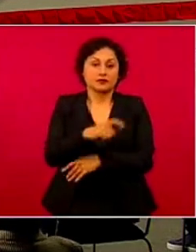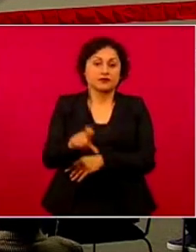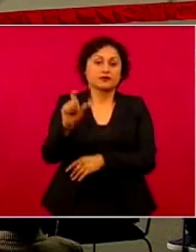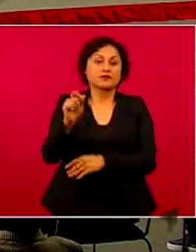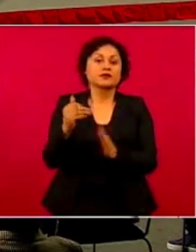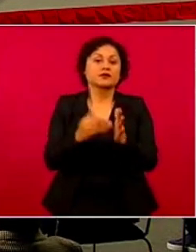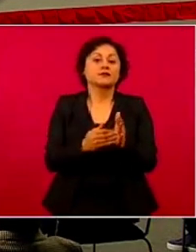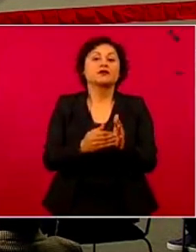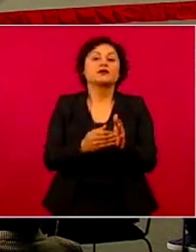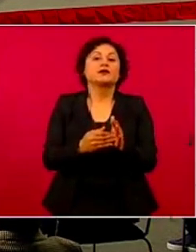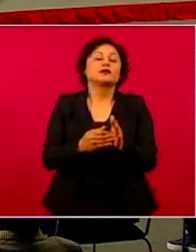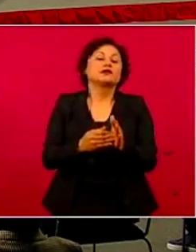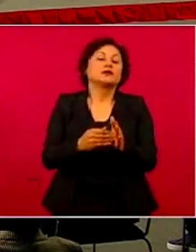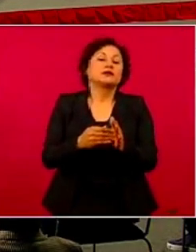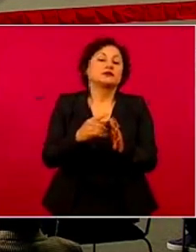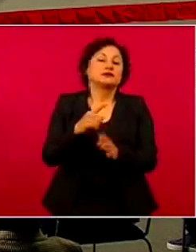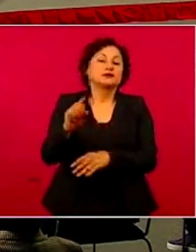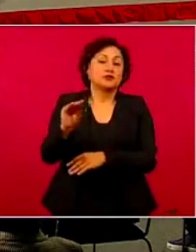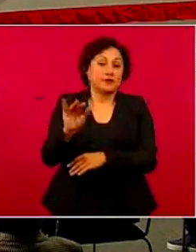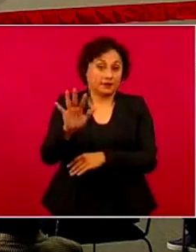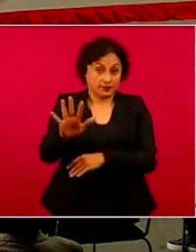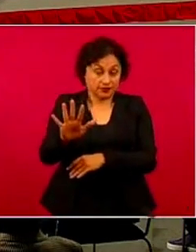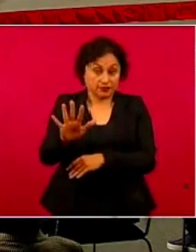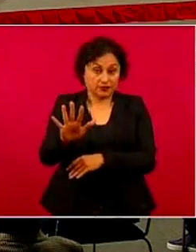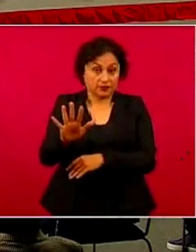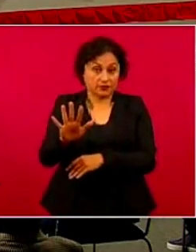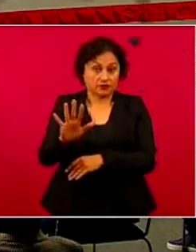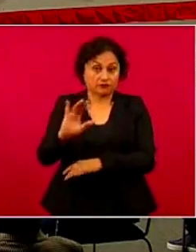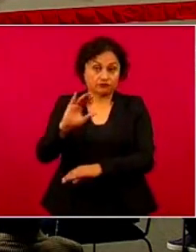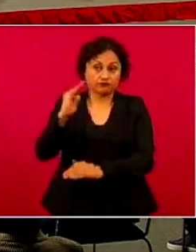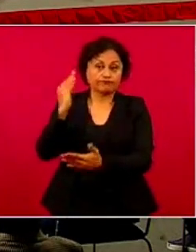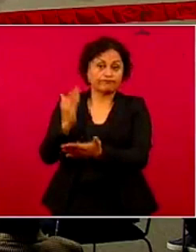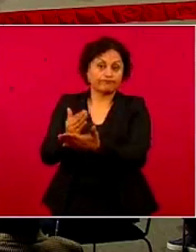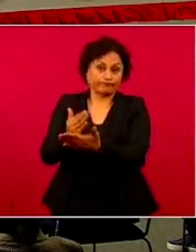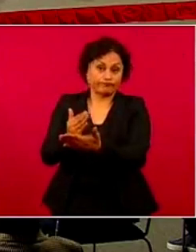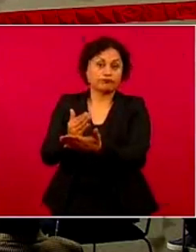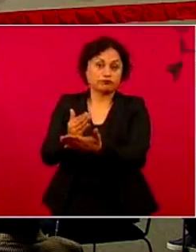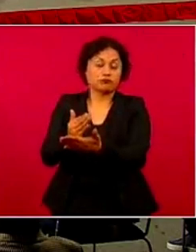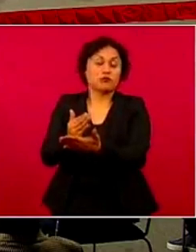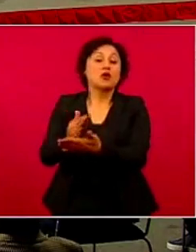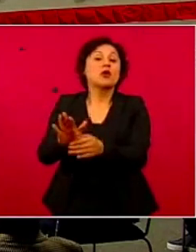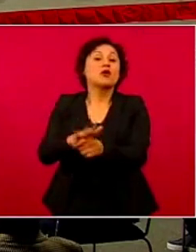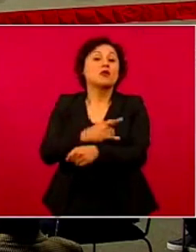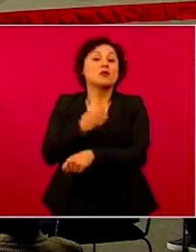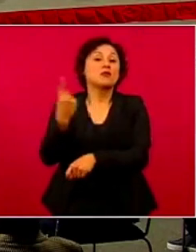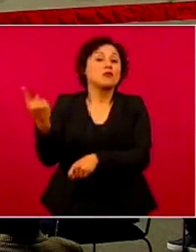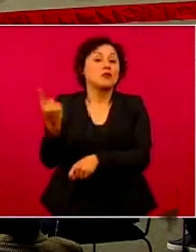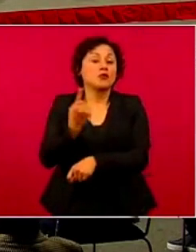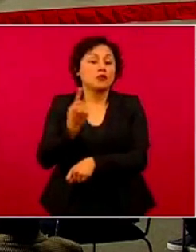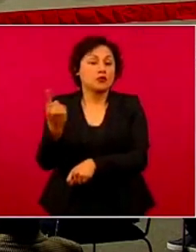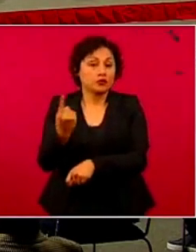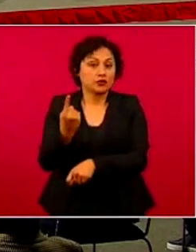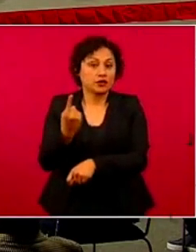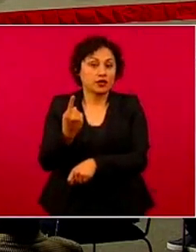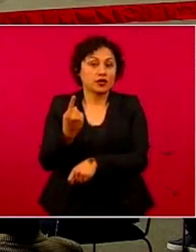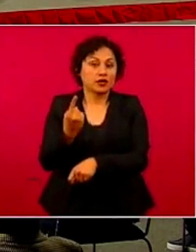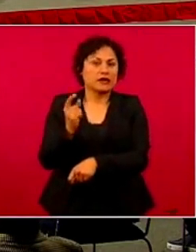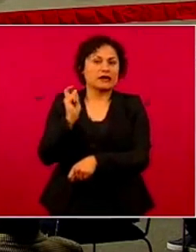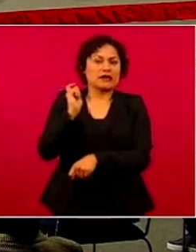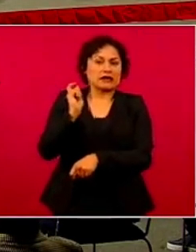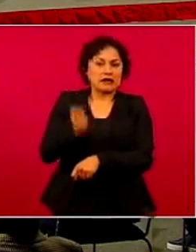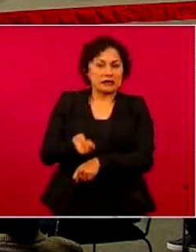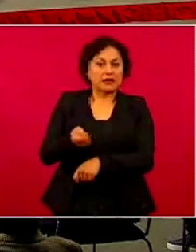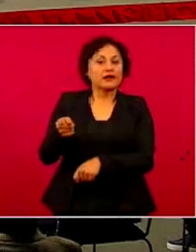29.920.195, puesto que una de las características de esta trama de corrupción es que el dinero se